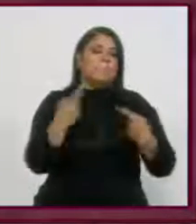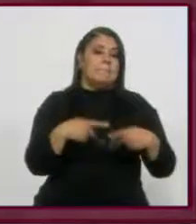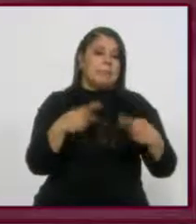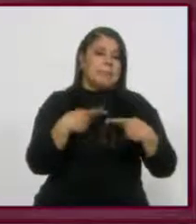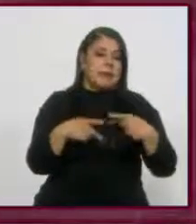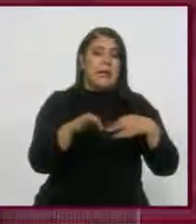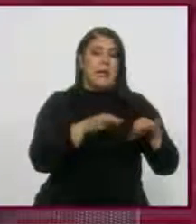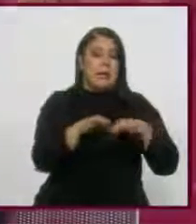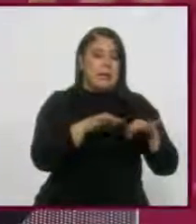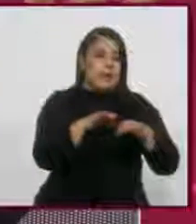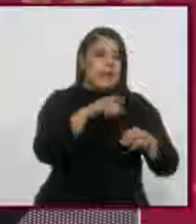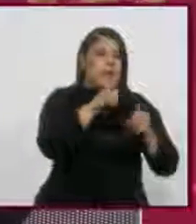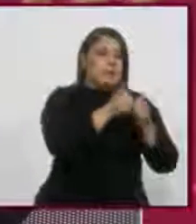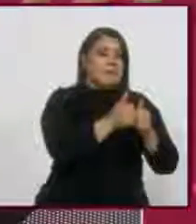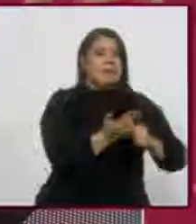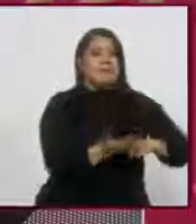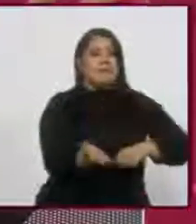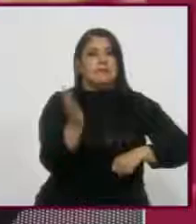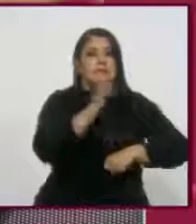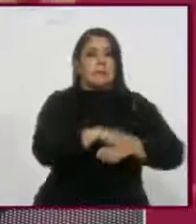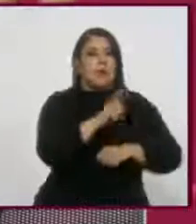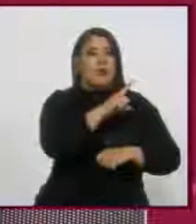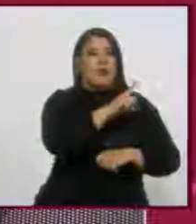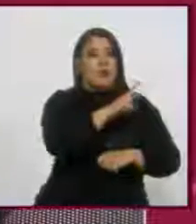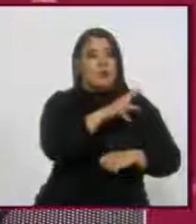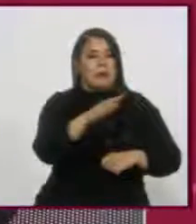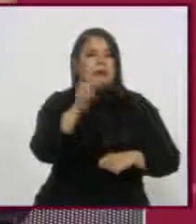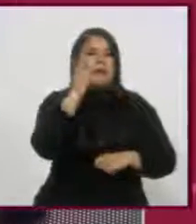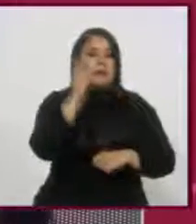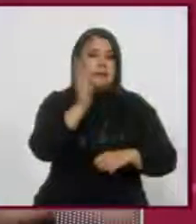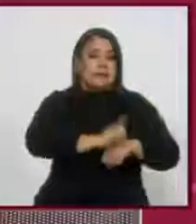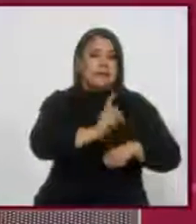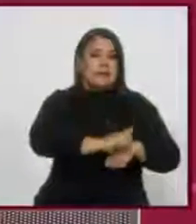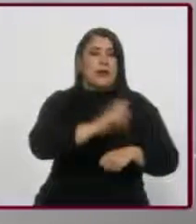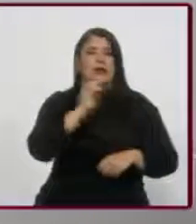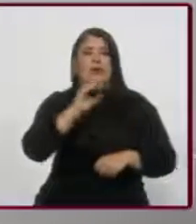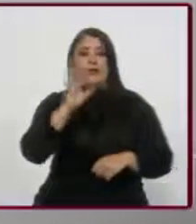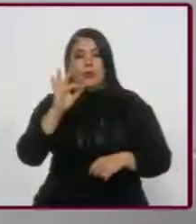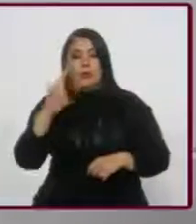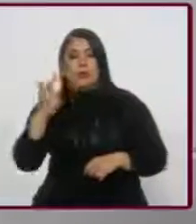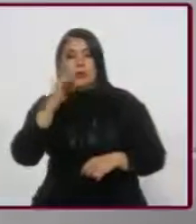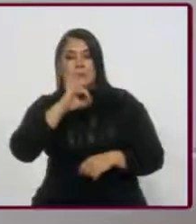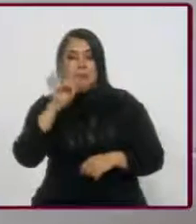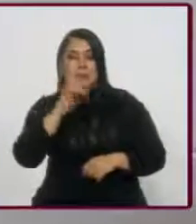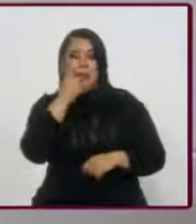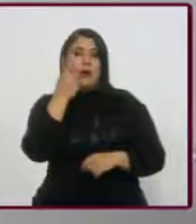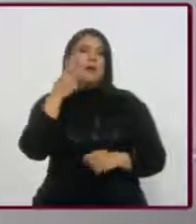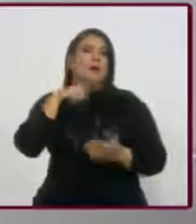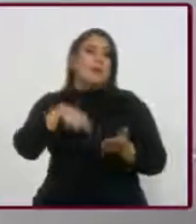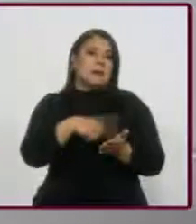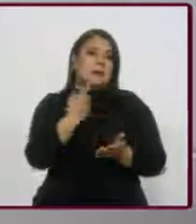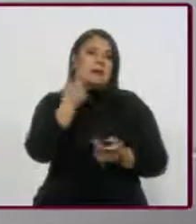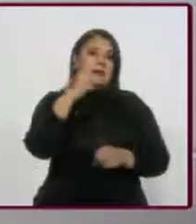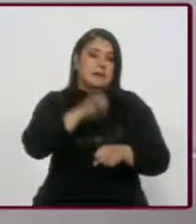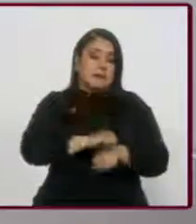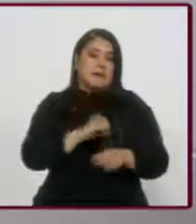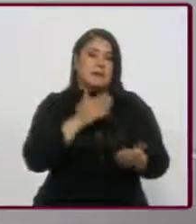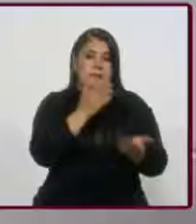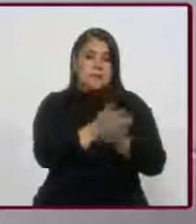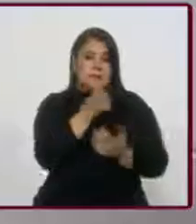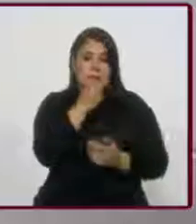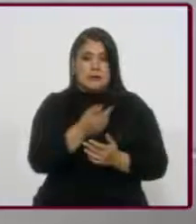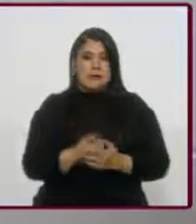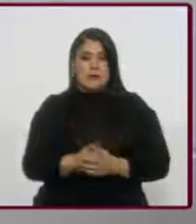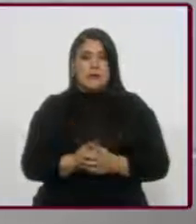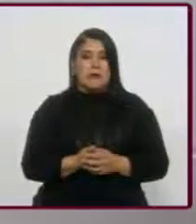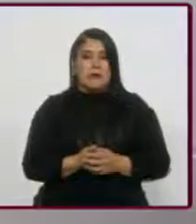planta en las casas durante toda la semana. Exactamente. ¿No? Y también el 47% dice a quienes van una vez a la semana. Sí, de hecho estos números